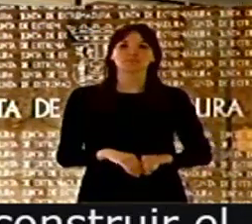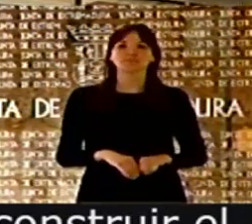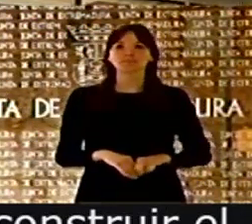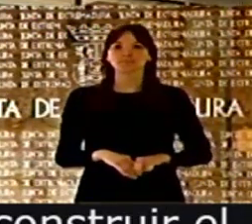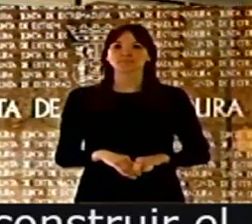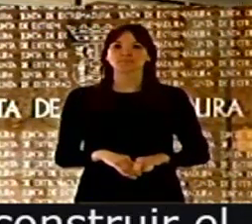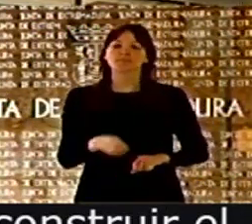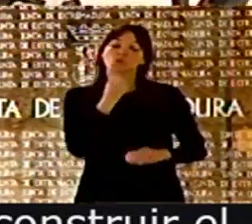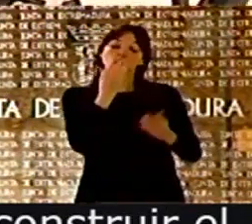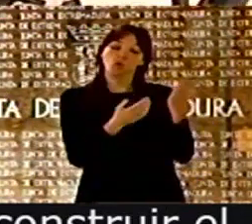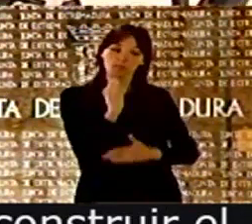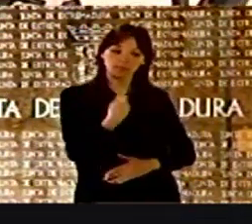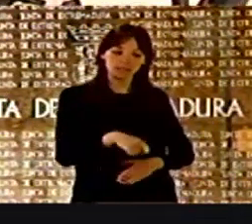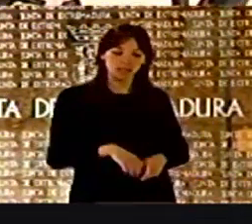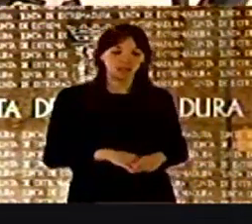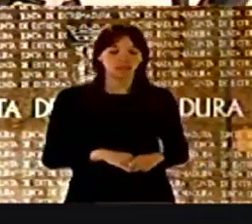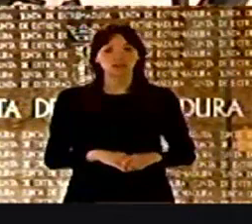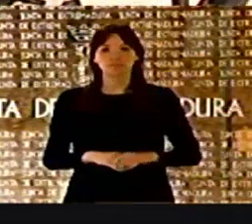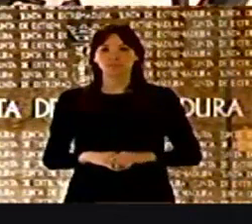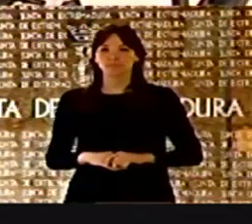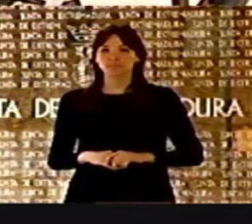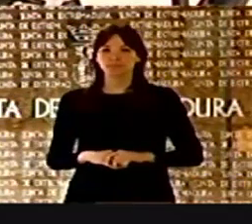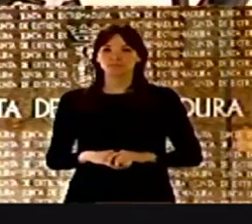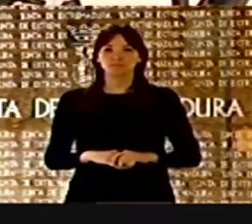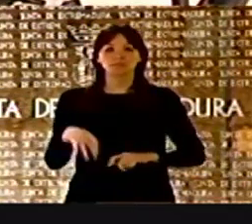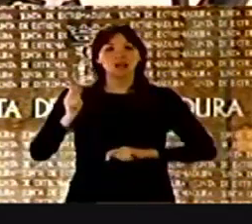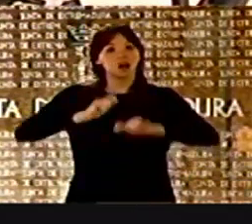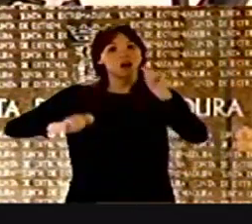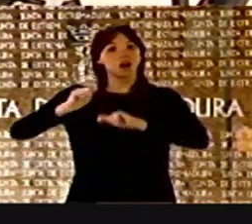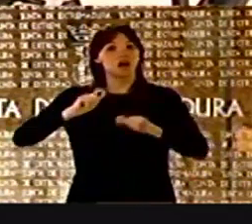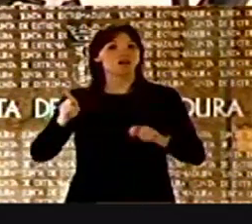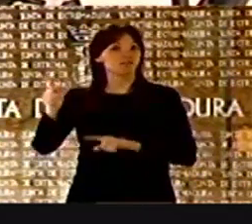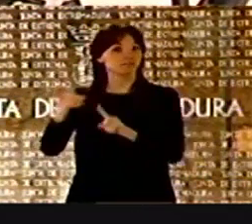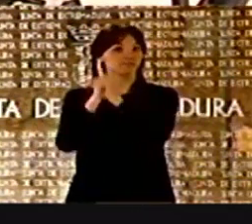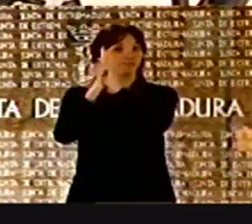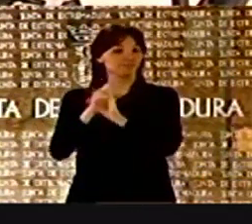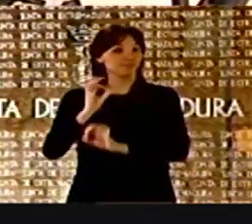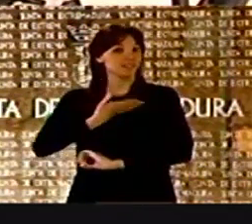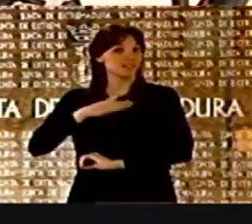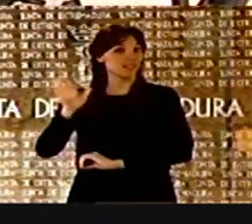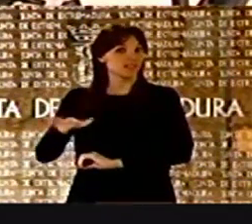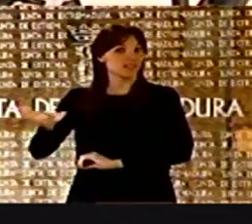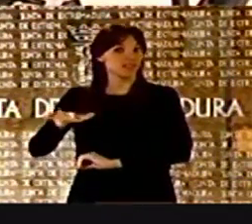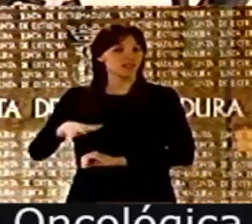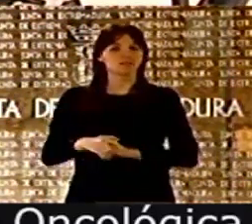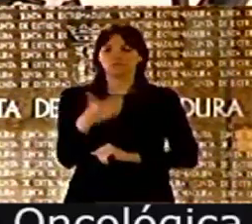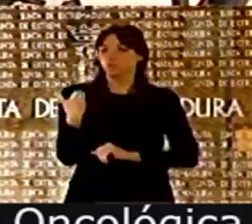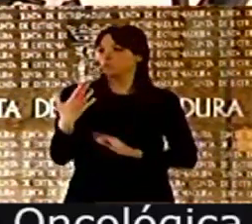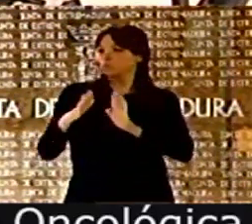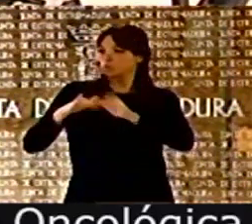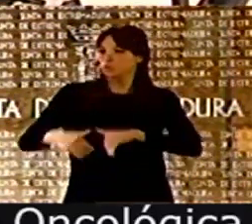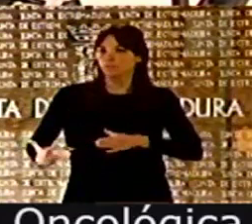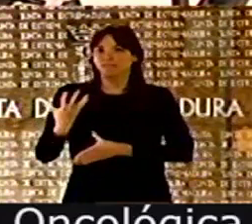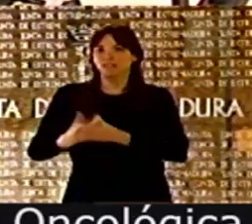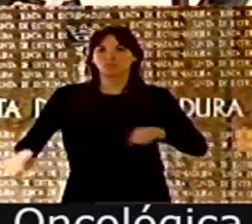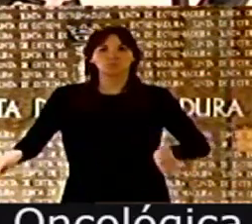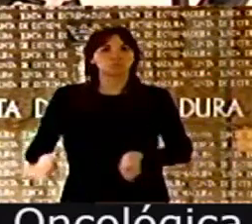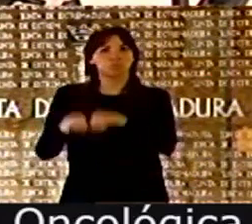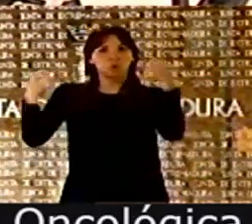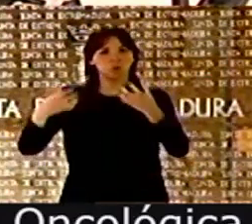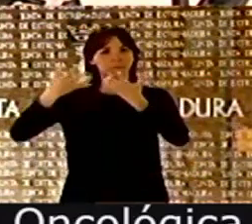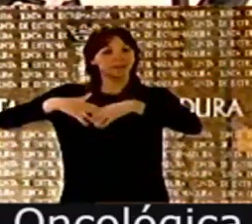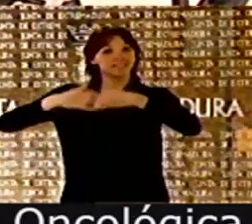Buenos días, presidente. Desde la Asociación Oncológica Extremeña en Plasencia, a raíz de la última avería de la máquina de radioterapia del Hospital Virgen